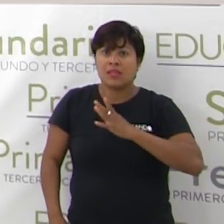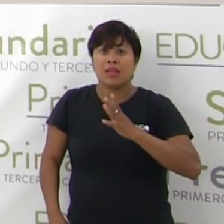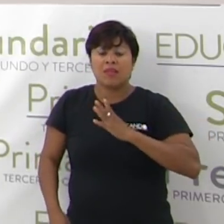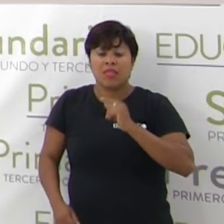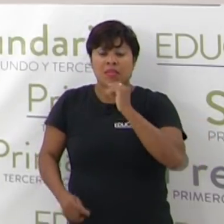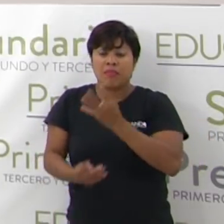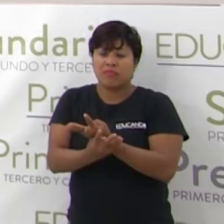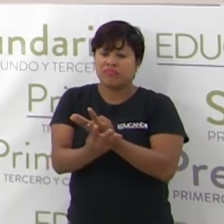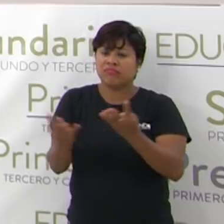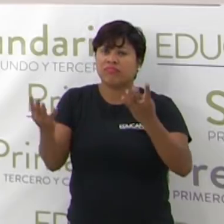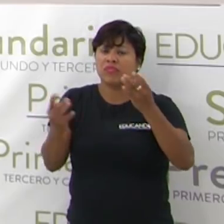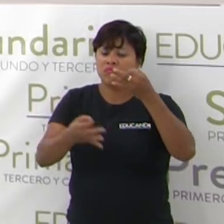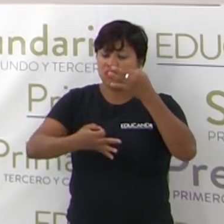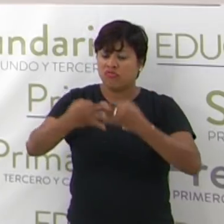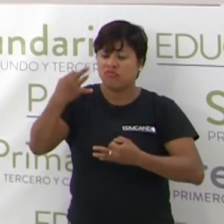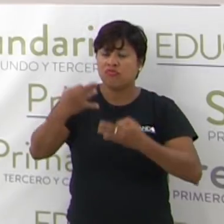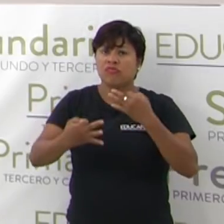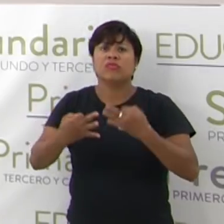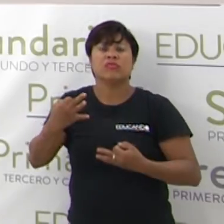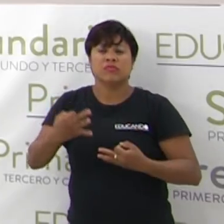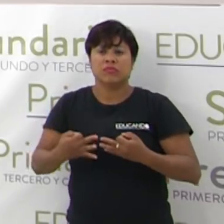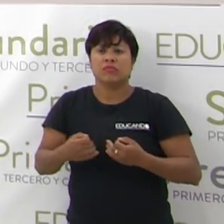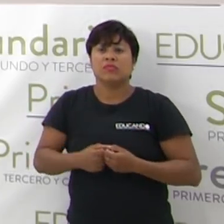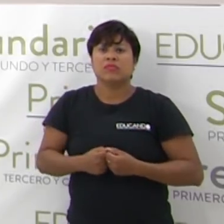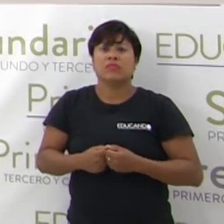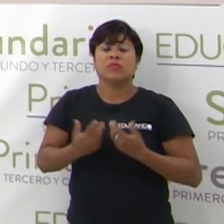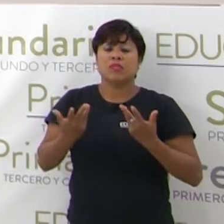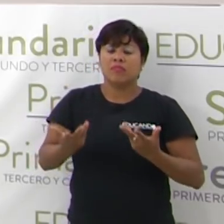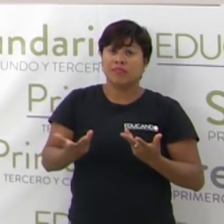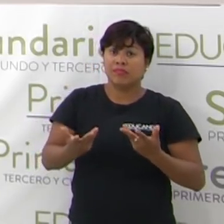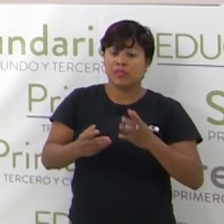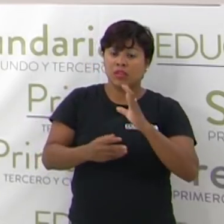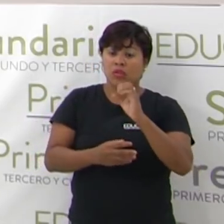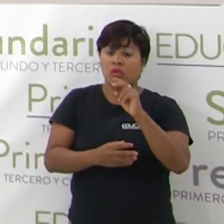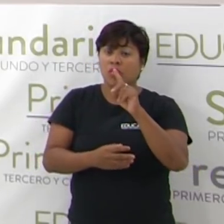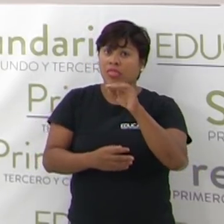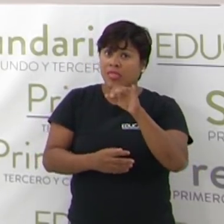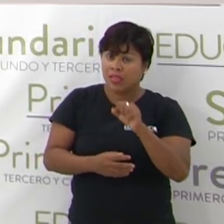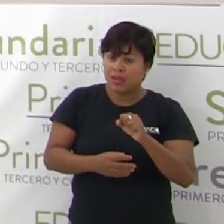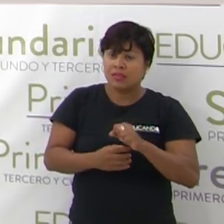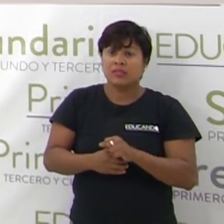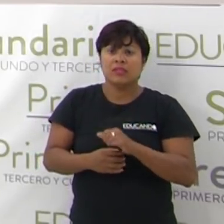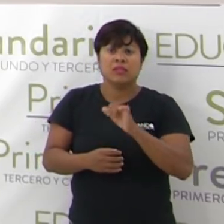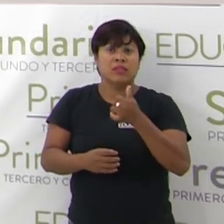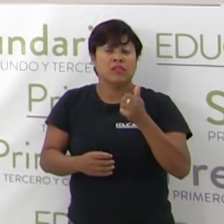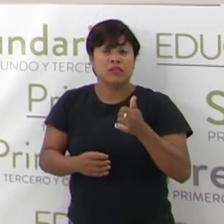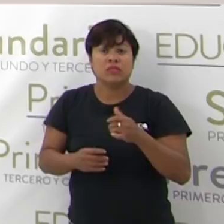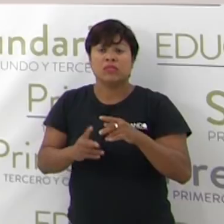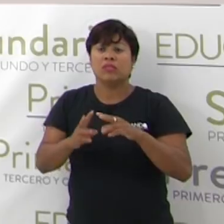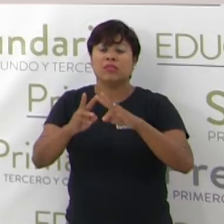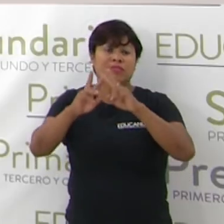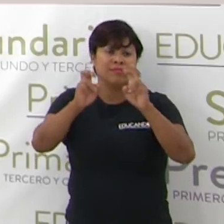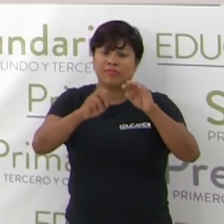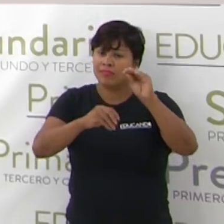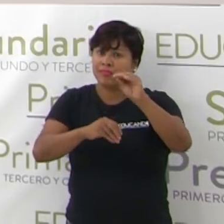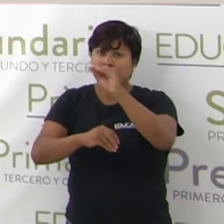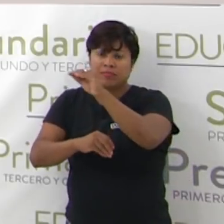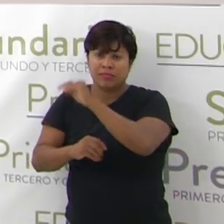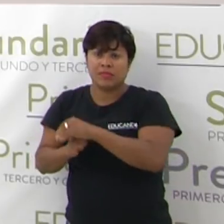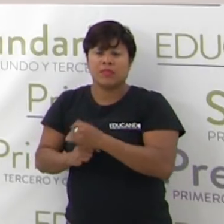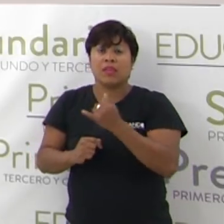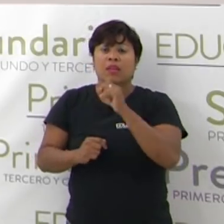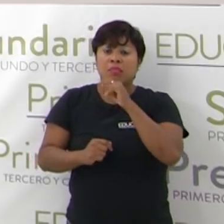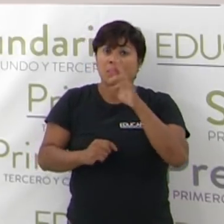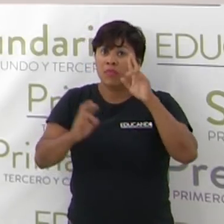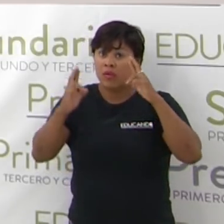corte integrada por condes, por otro tipo por títulos de la nobleza que el mismo